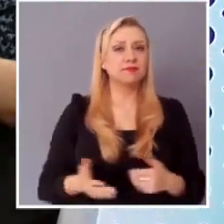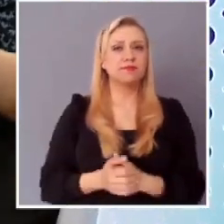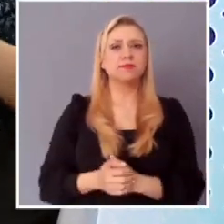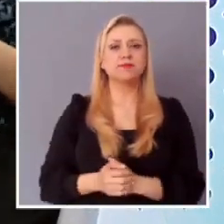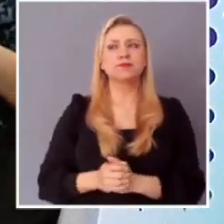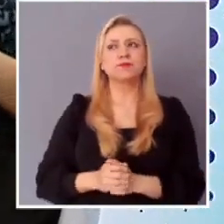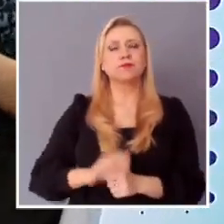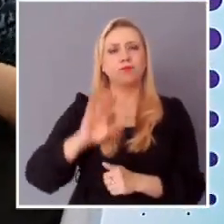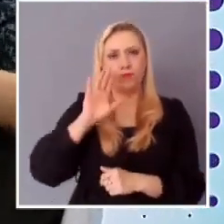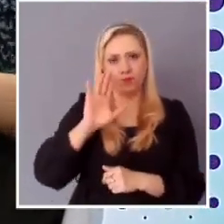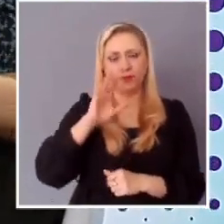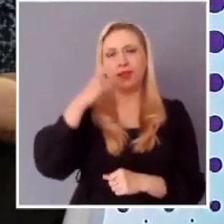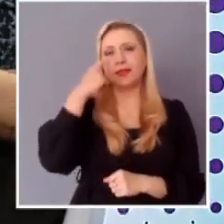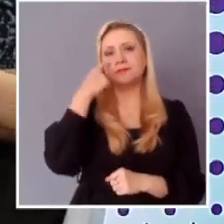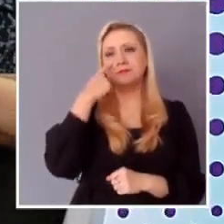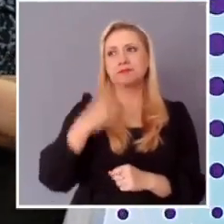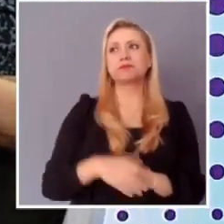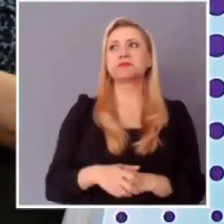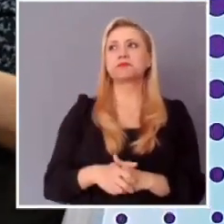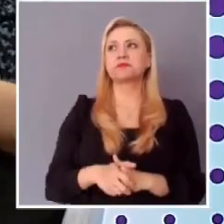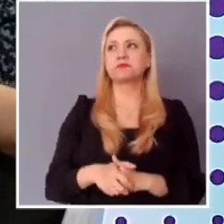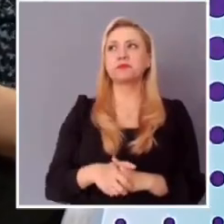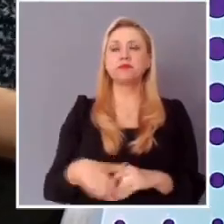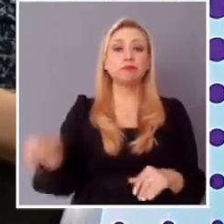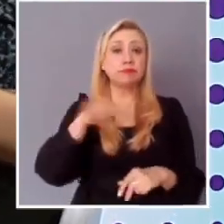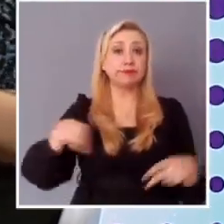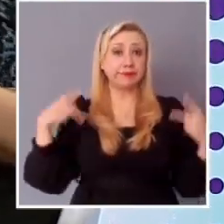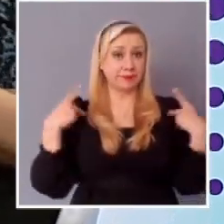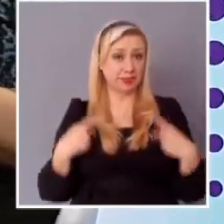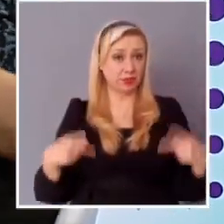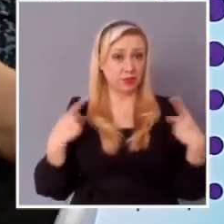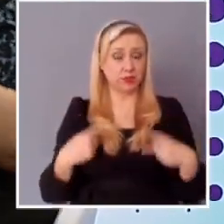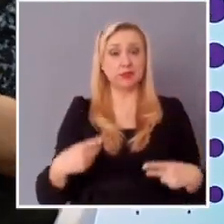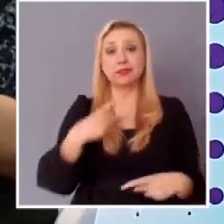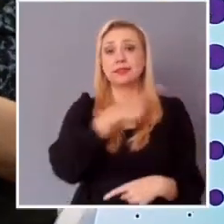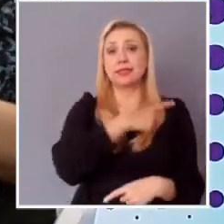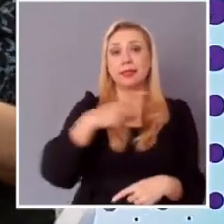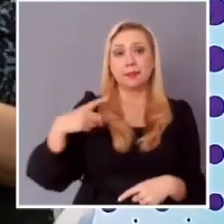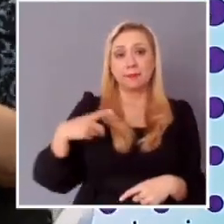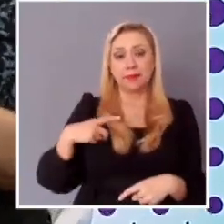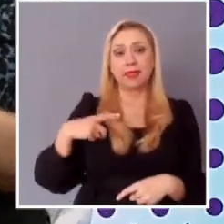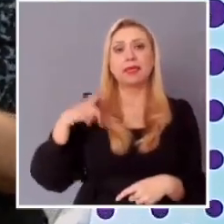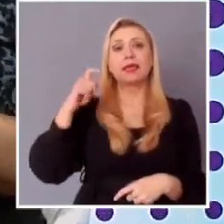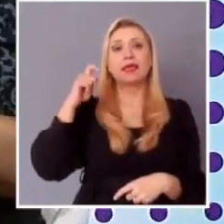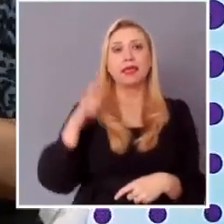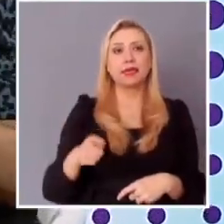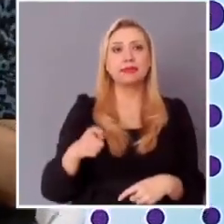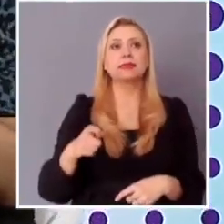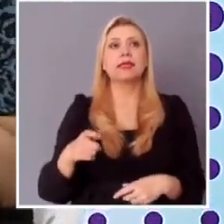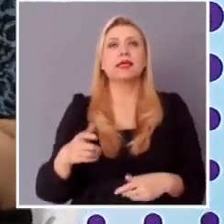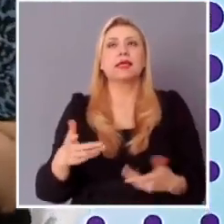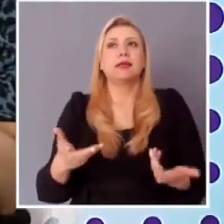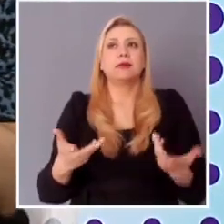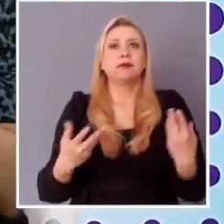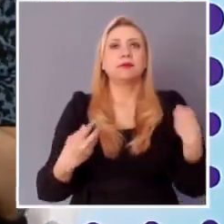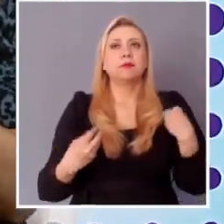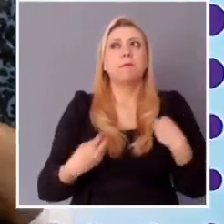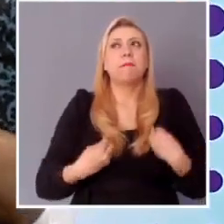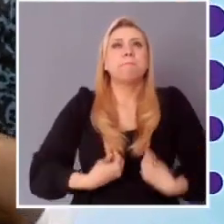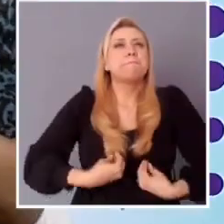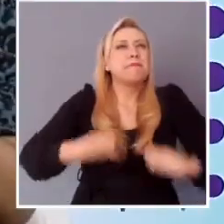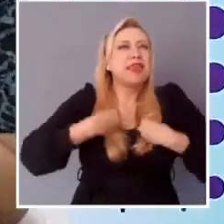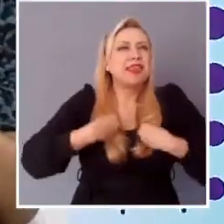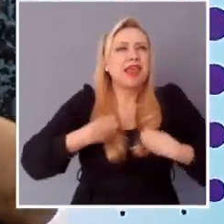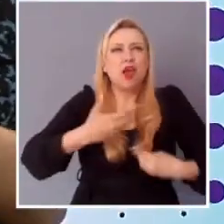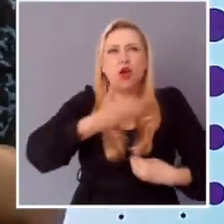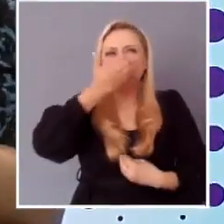este proceso justamente en el que las personas tienen que pasar de vivir de una institución a la comunidad. Y creo que aquí hay muchos